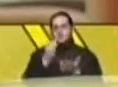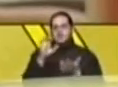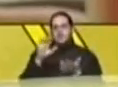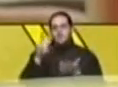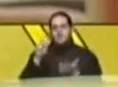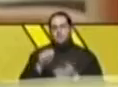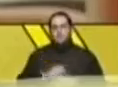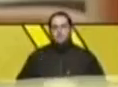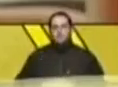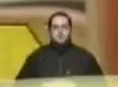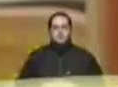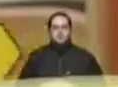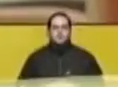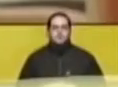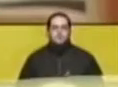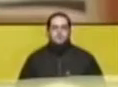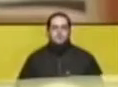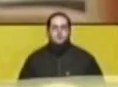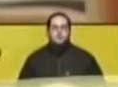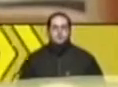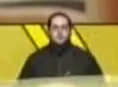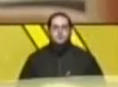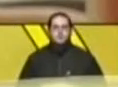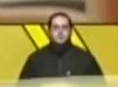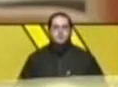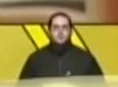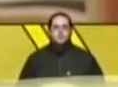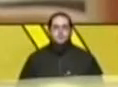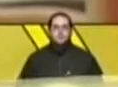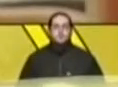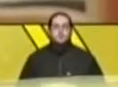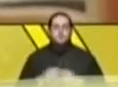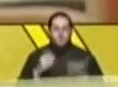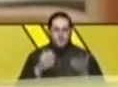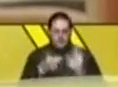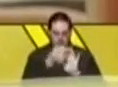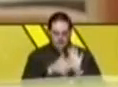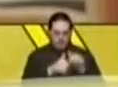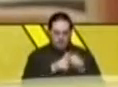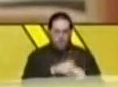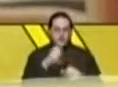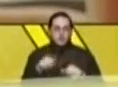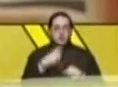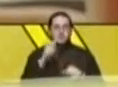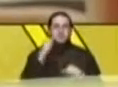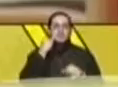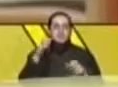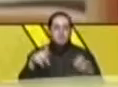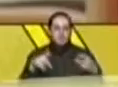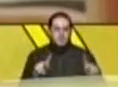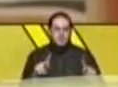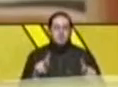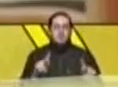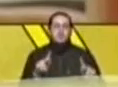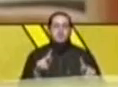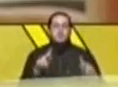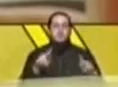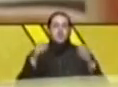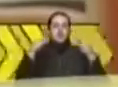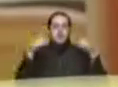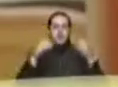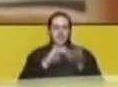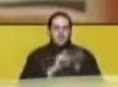tener opciones. En la medida que él, bajo reglamento, solamente crea esa desigualdad y permita solamente a las